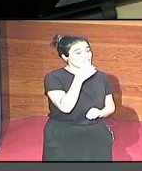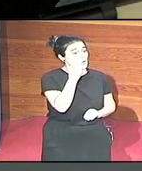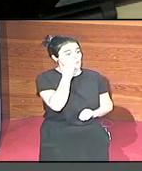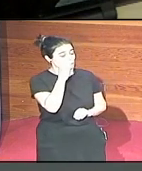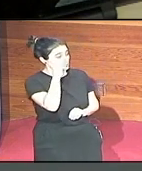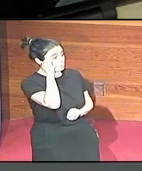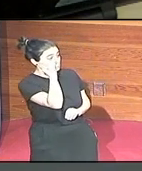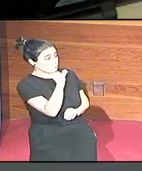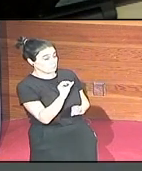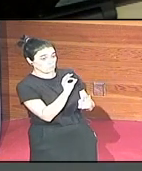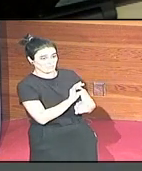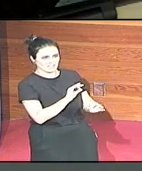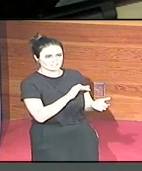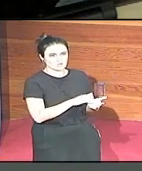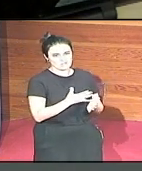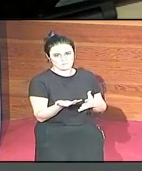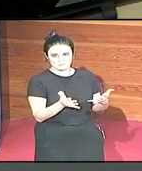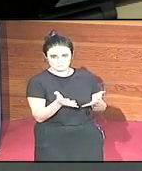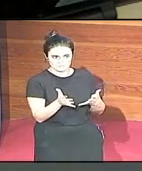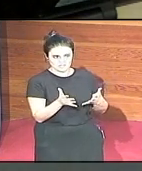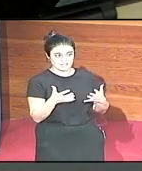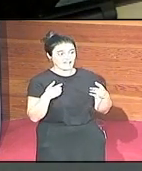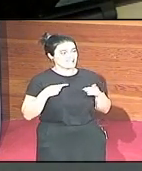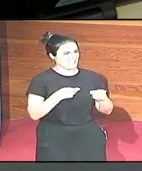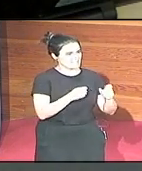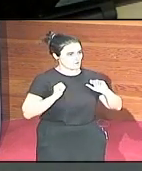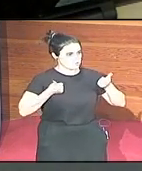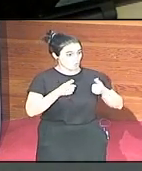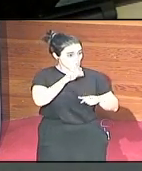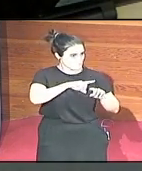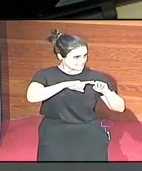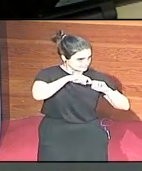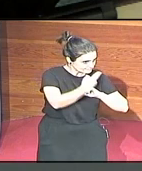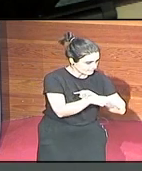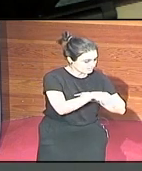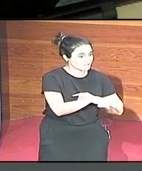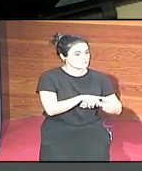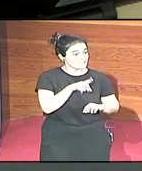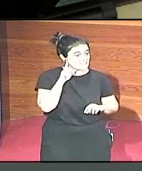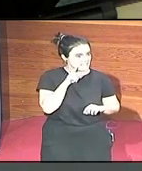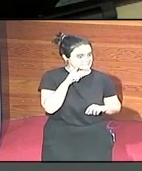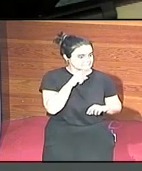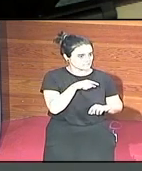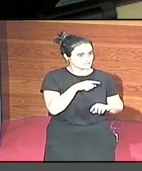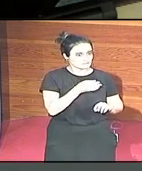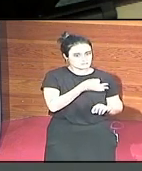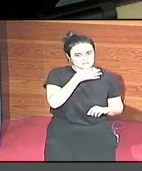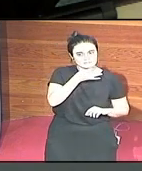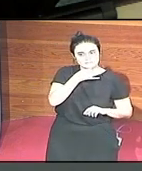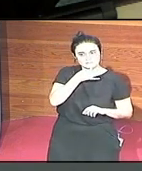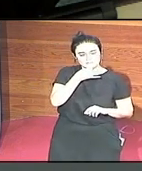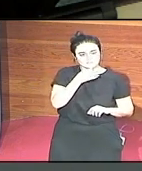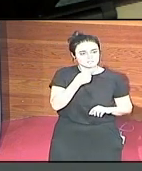después de un mes más o menos de iniciarse la guerra, las declaraciones de Zelensky aceptando la neutralidad